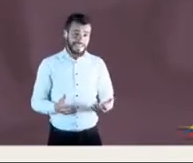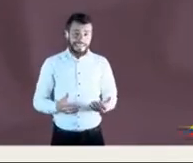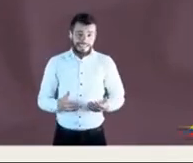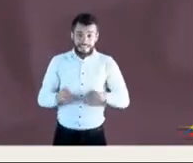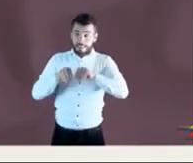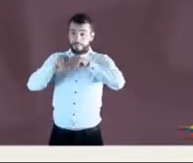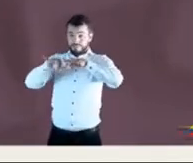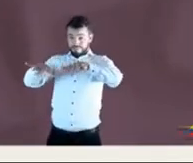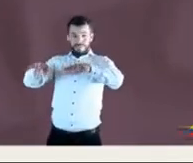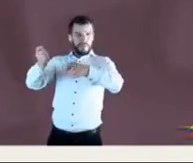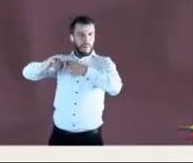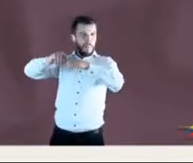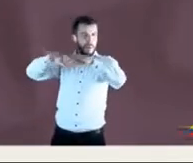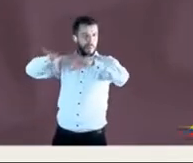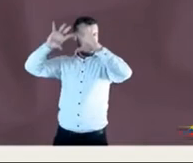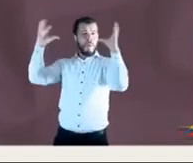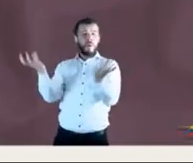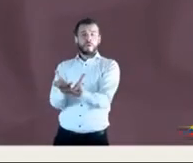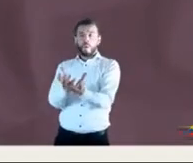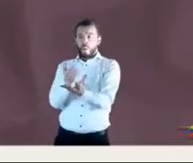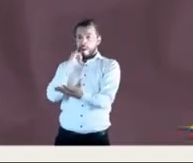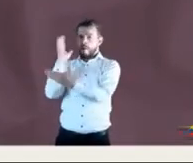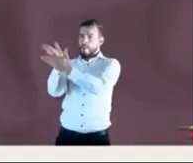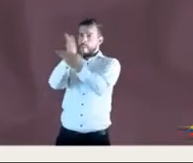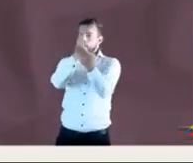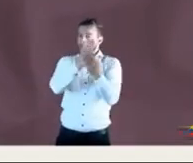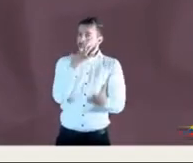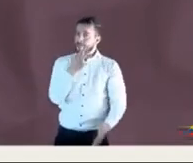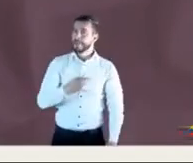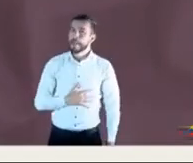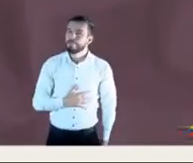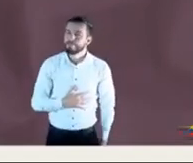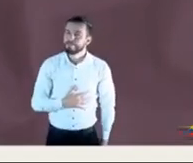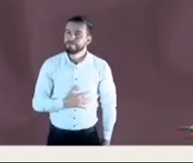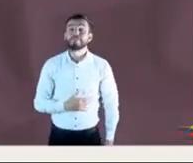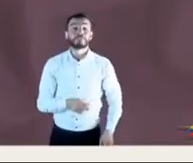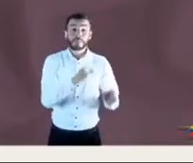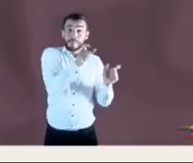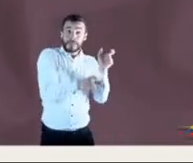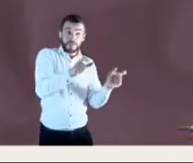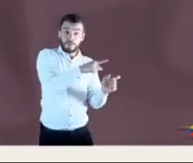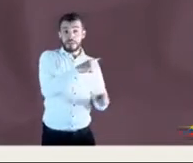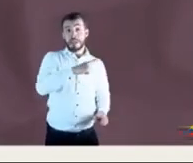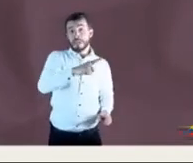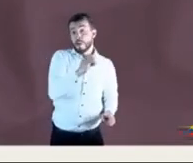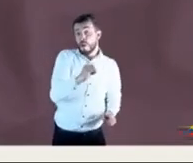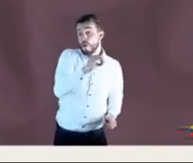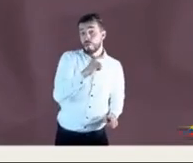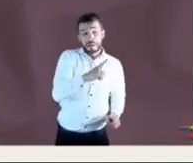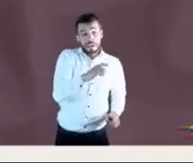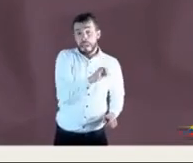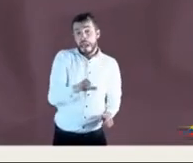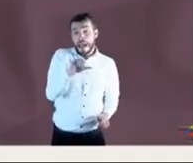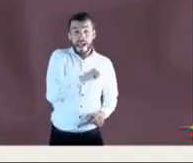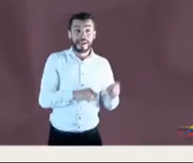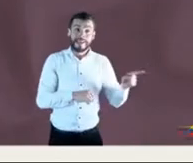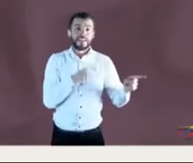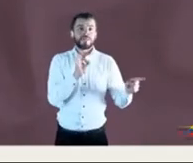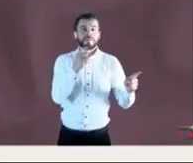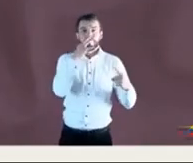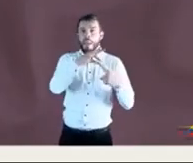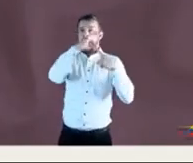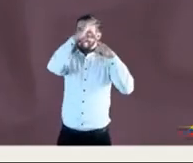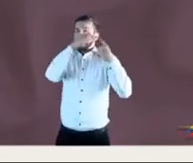muchas de las dolencias que existían. Y los defensores y las defensoras juegan un papel esencial alertando sobre